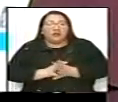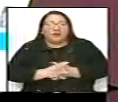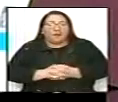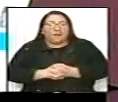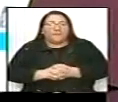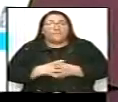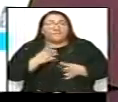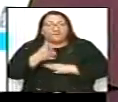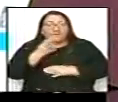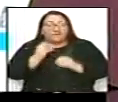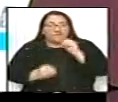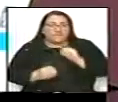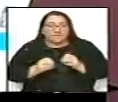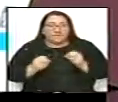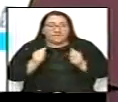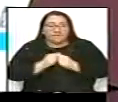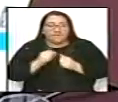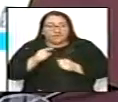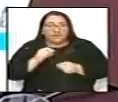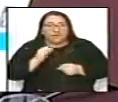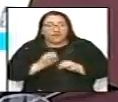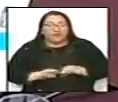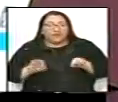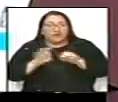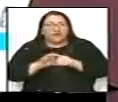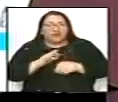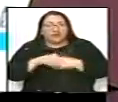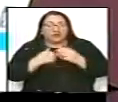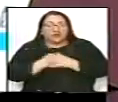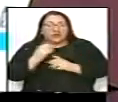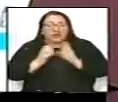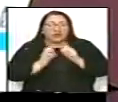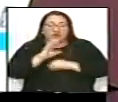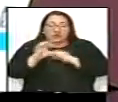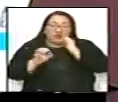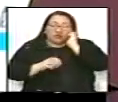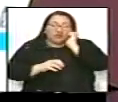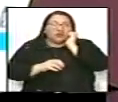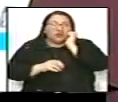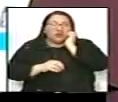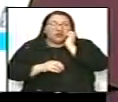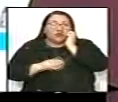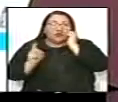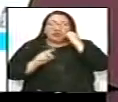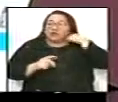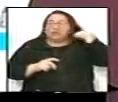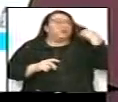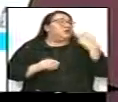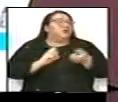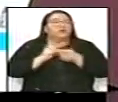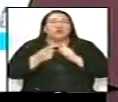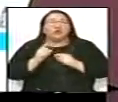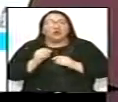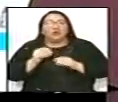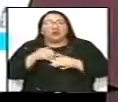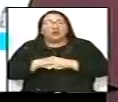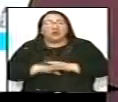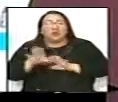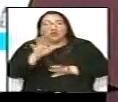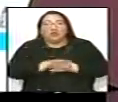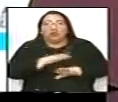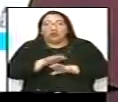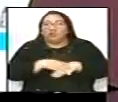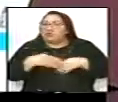ir modificando esta percepción que tiene la ciudadanía de que nos hemos convertido acá en una guarida de